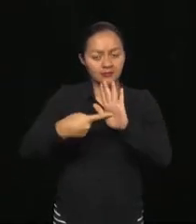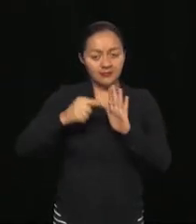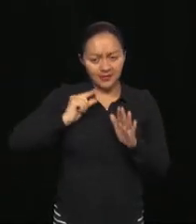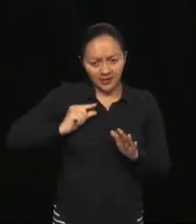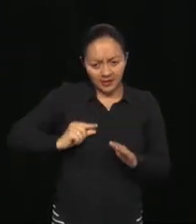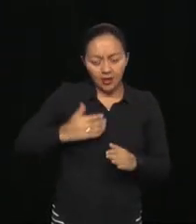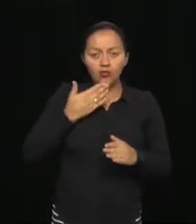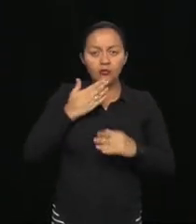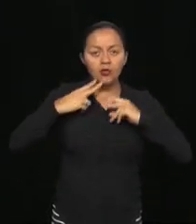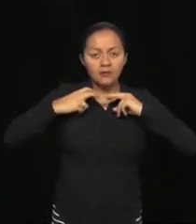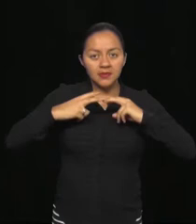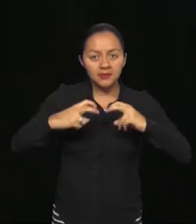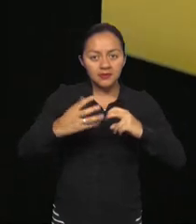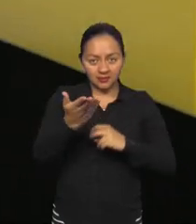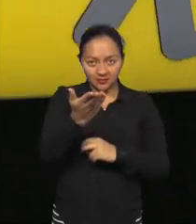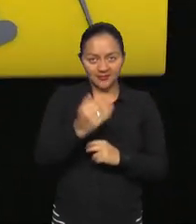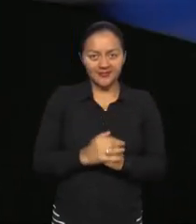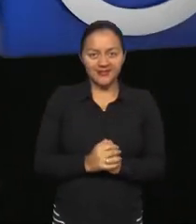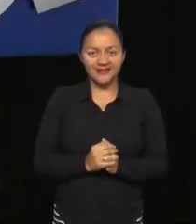iniciativa de investigación en este ámbito.